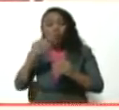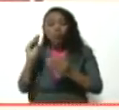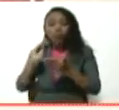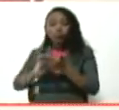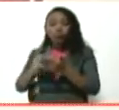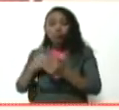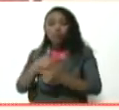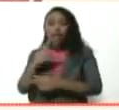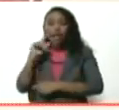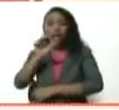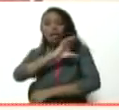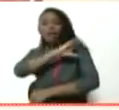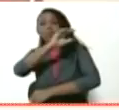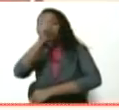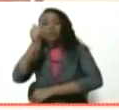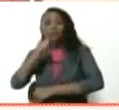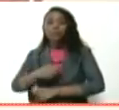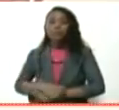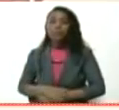la dirigencia